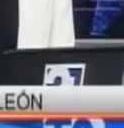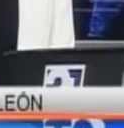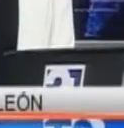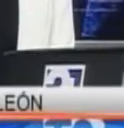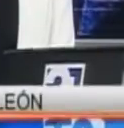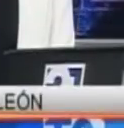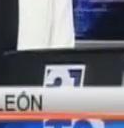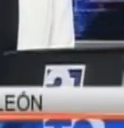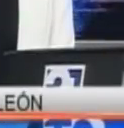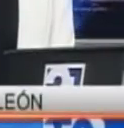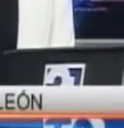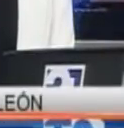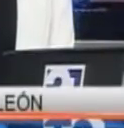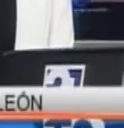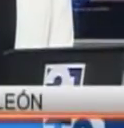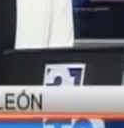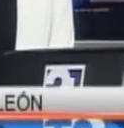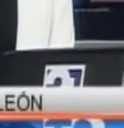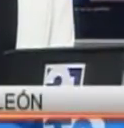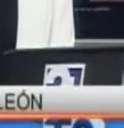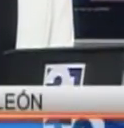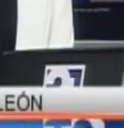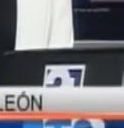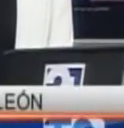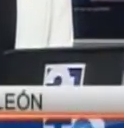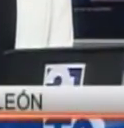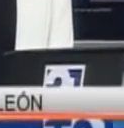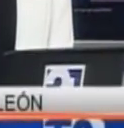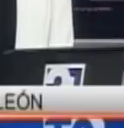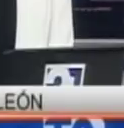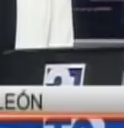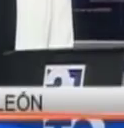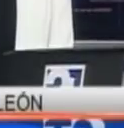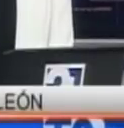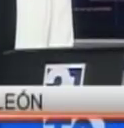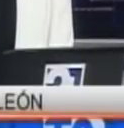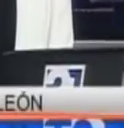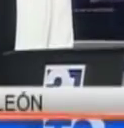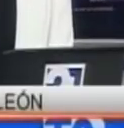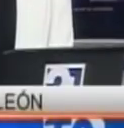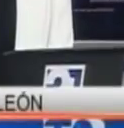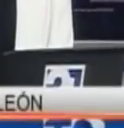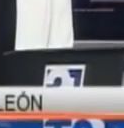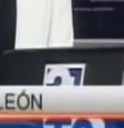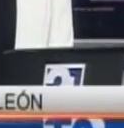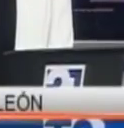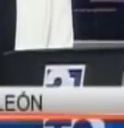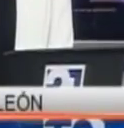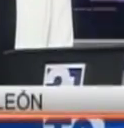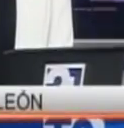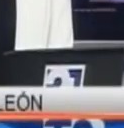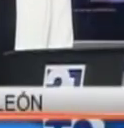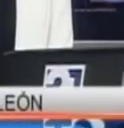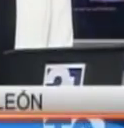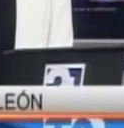Amigos, buenas noches, bienvenidos a 24 horas. Atención, se concretaron los cambios en el Frente de Seguridad del Gobierno. Osvaldo Jarrín